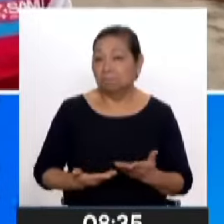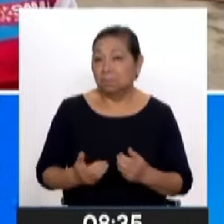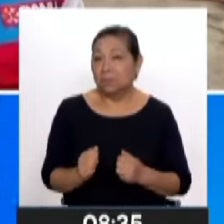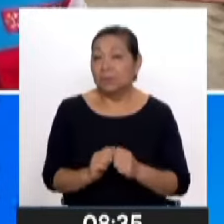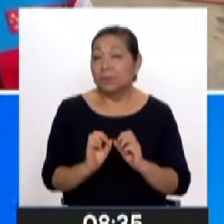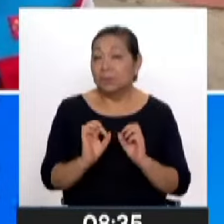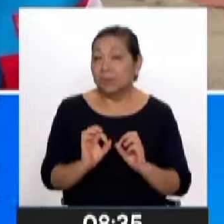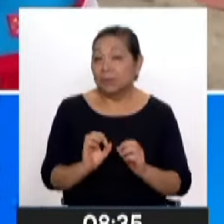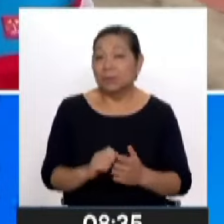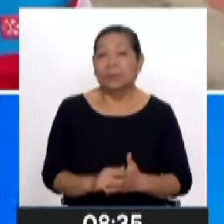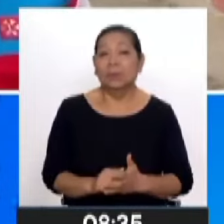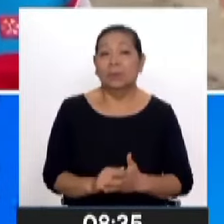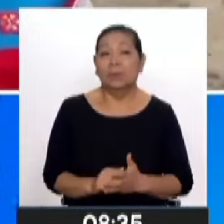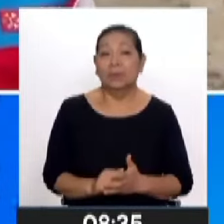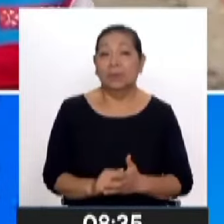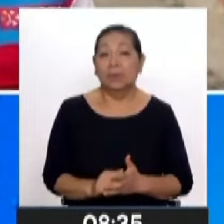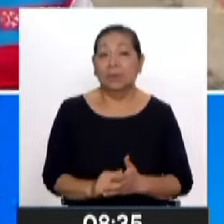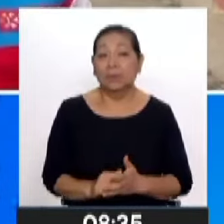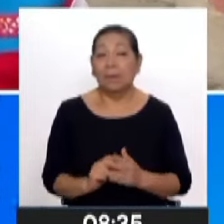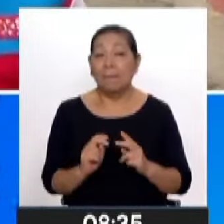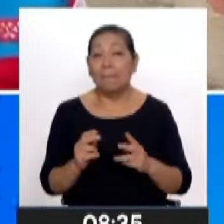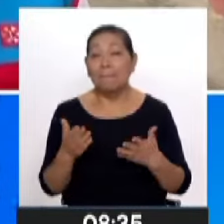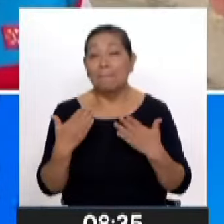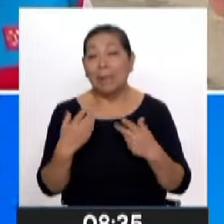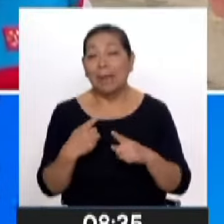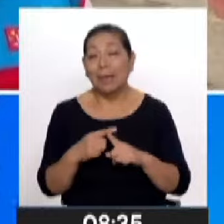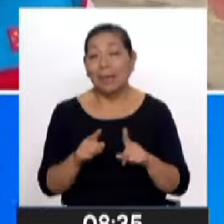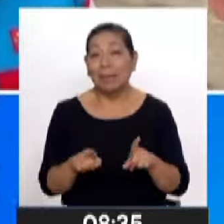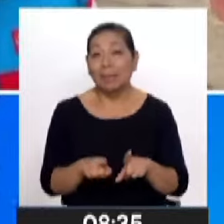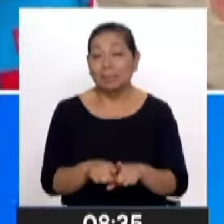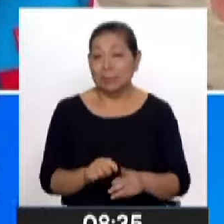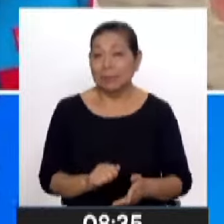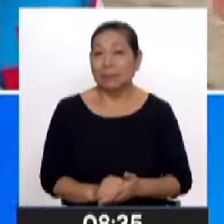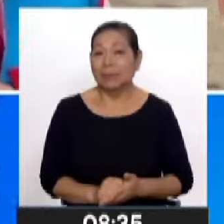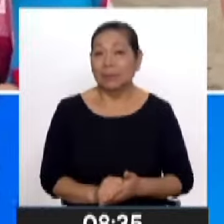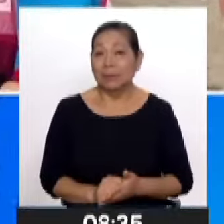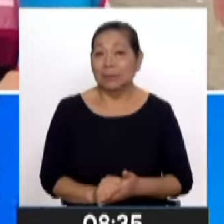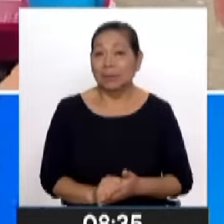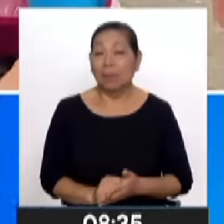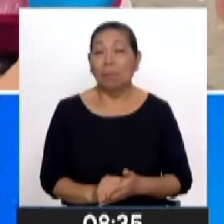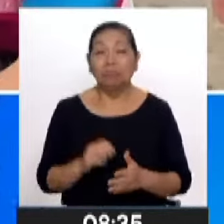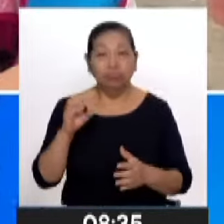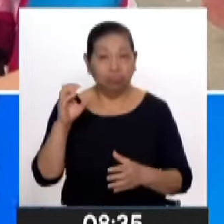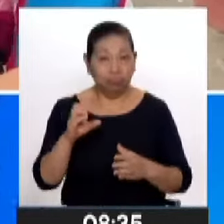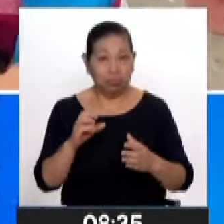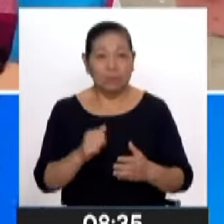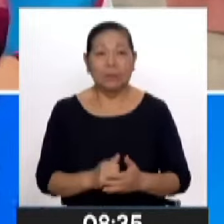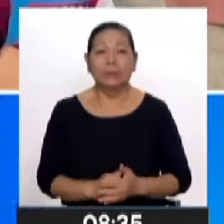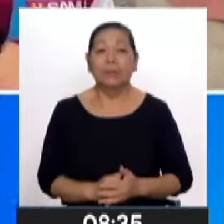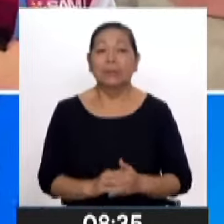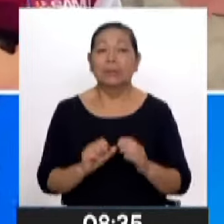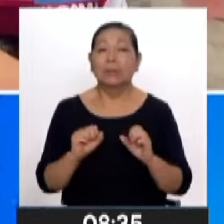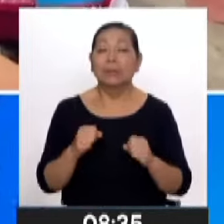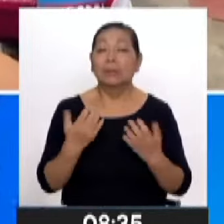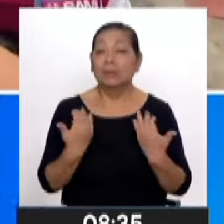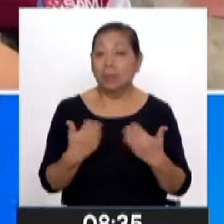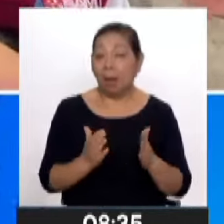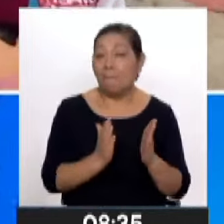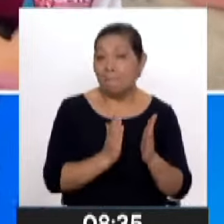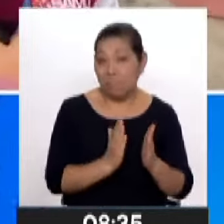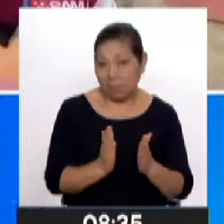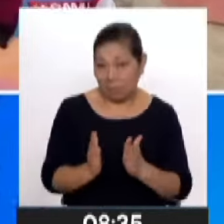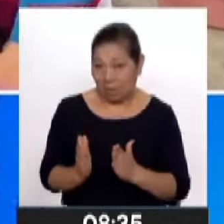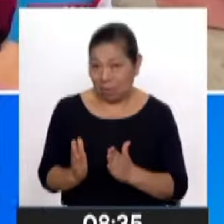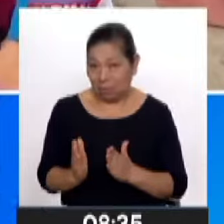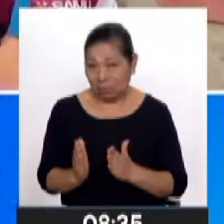y Desastres tiene un plan de contingencia de verano y también un plan de contingencia del fenómeno del Niño y la Niña. Pues sí, estamos preparados y